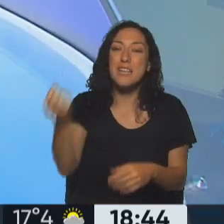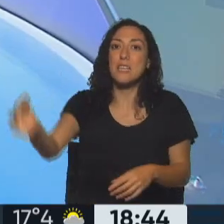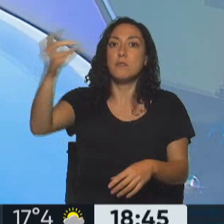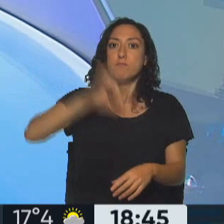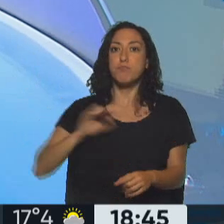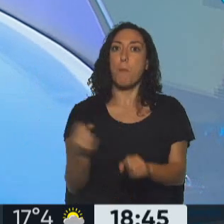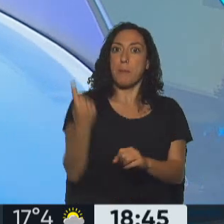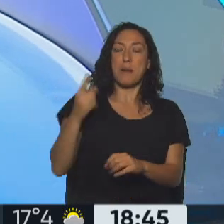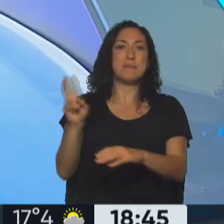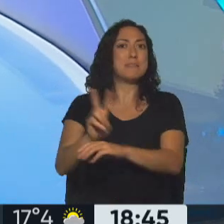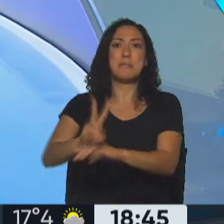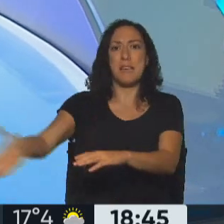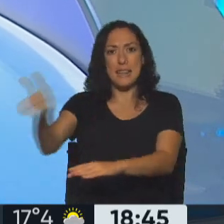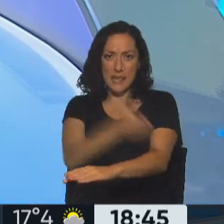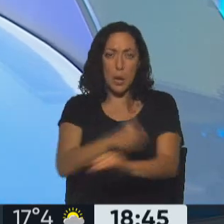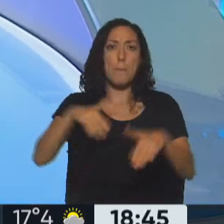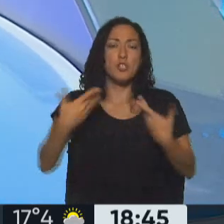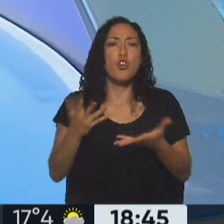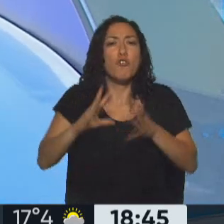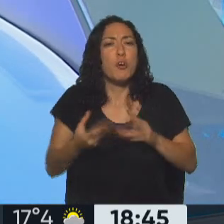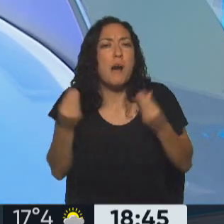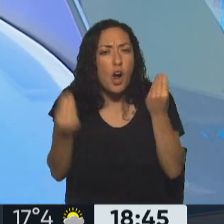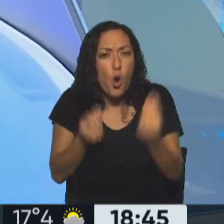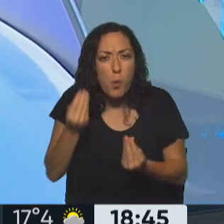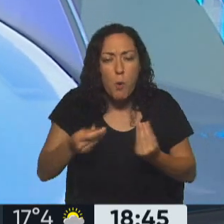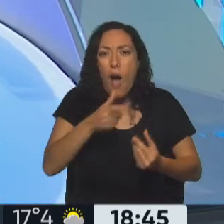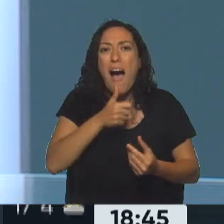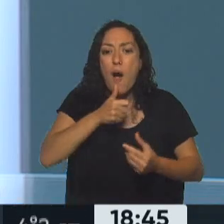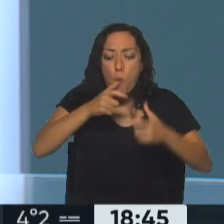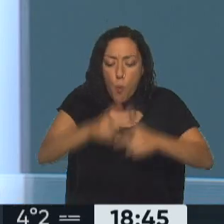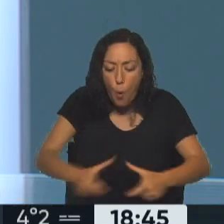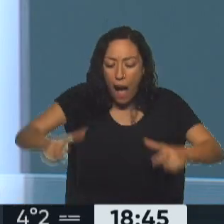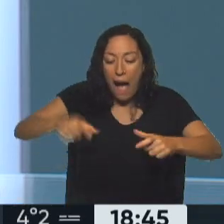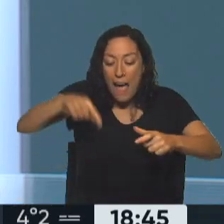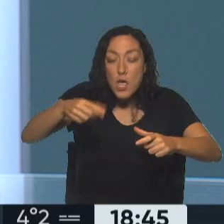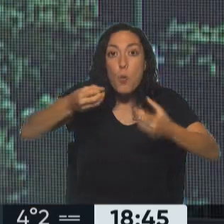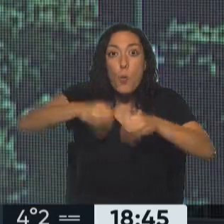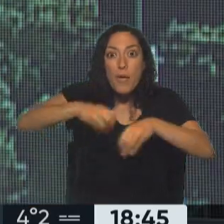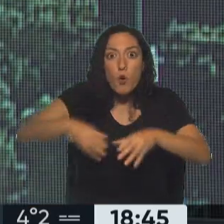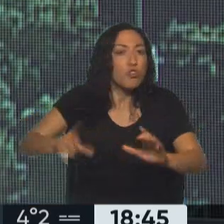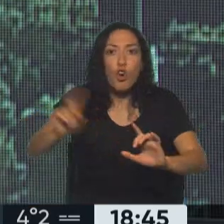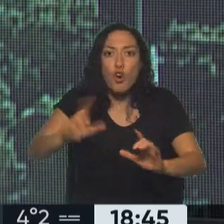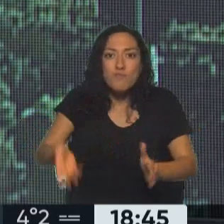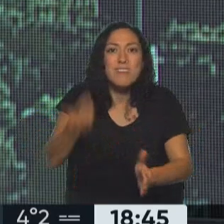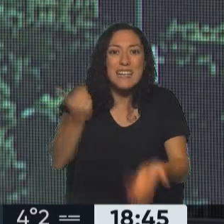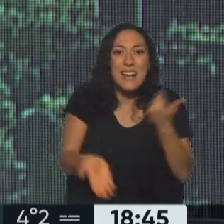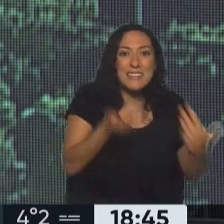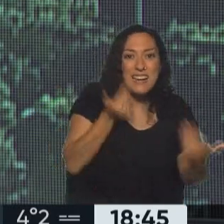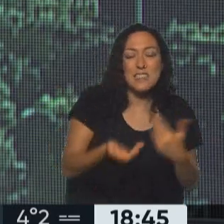tratar de Eliminar todo reservorio de agua que es donde los mosquitos ponen los huesos los huevos muy bien Gracias Nora como